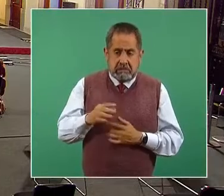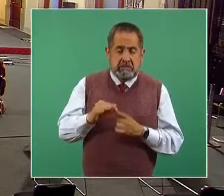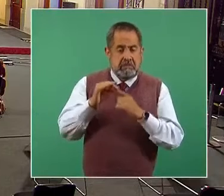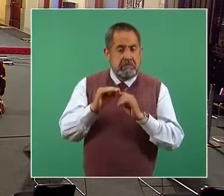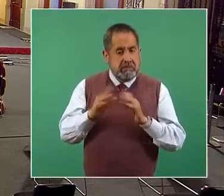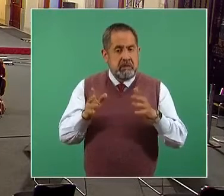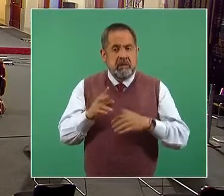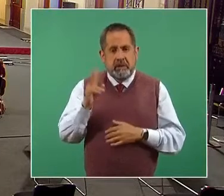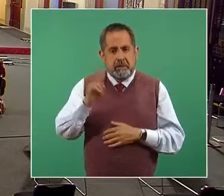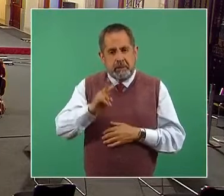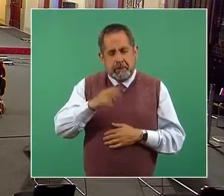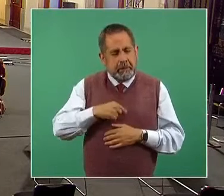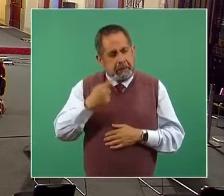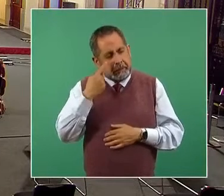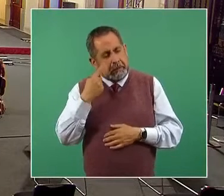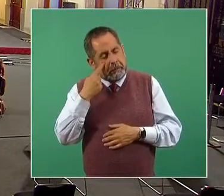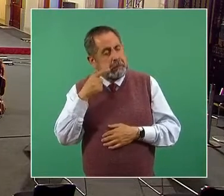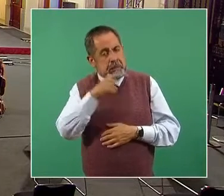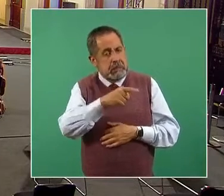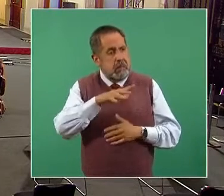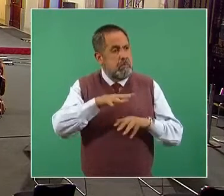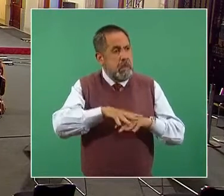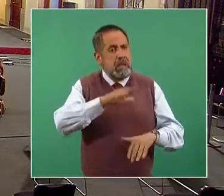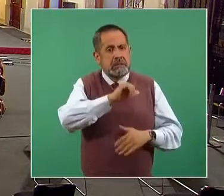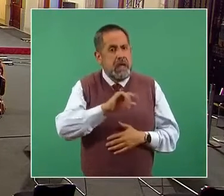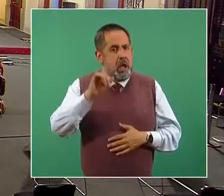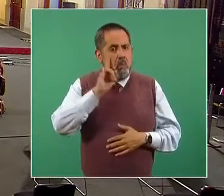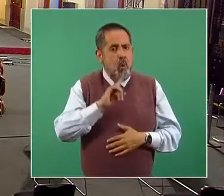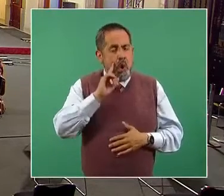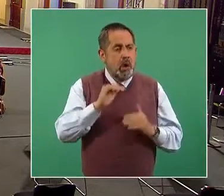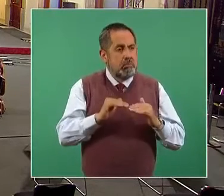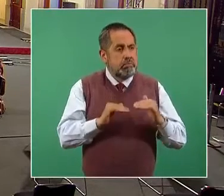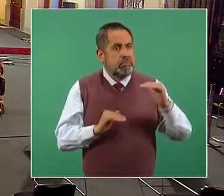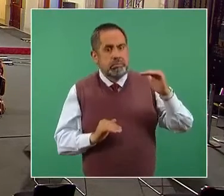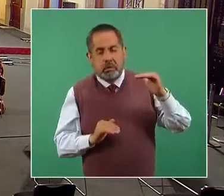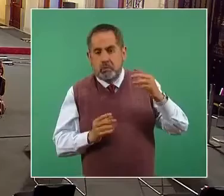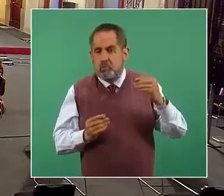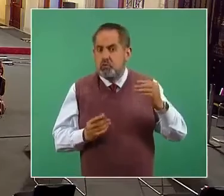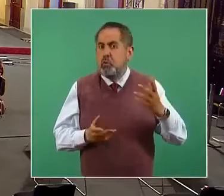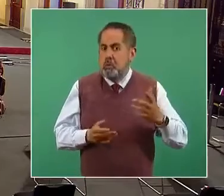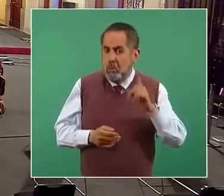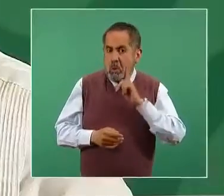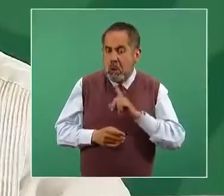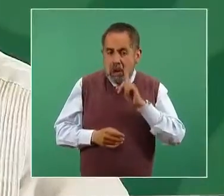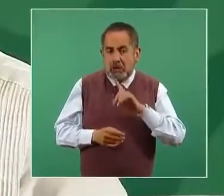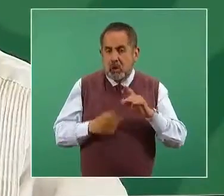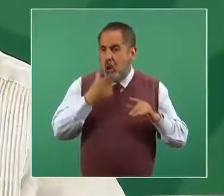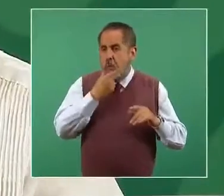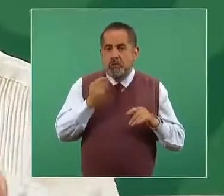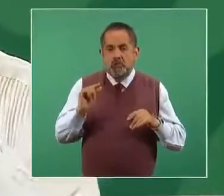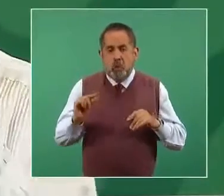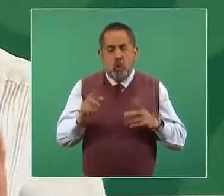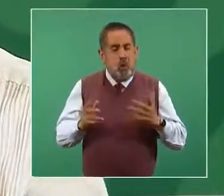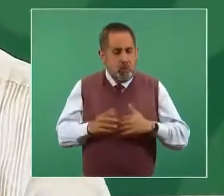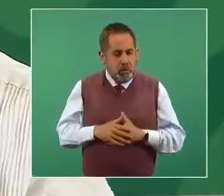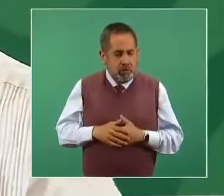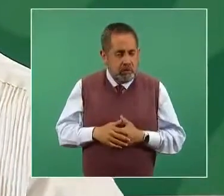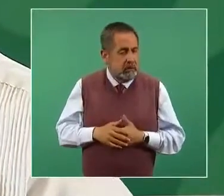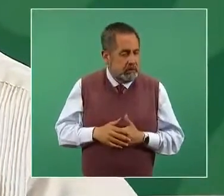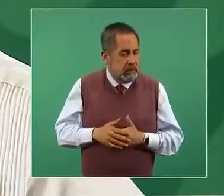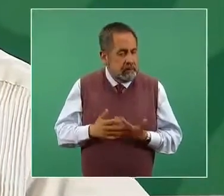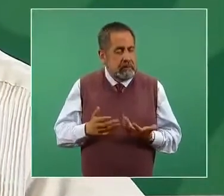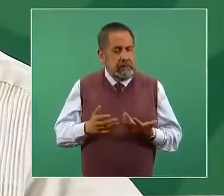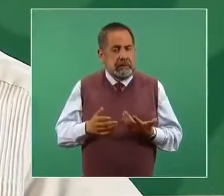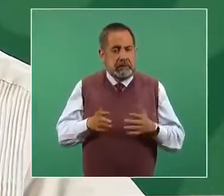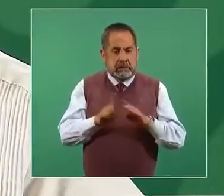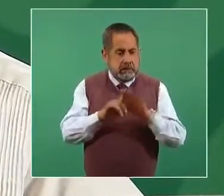notar. Efectivamente, hemos visto esta distribución desigual o diferenciada entre mujeres y hombres para el conjunto de